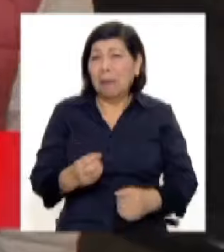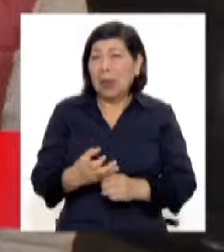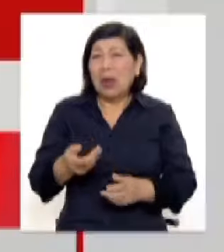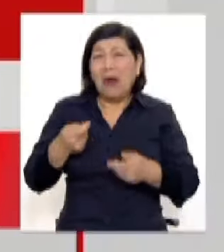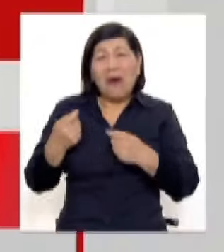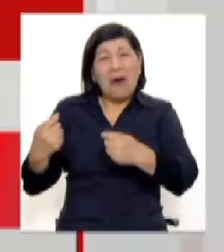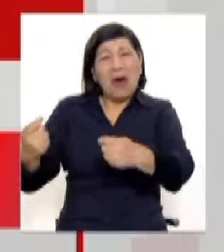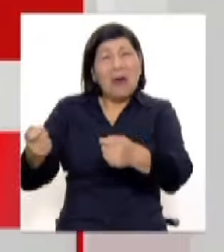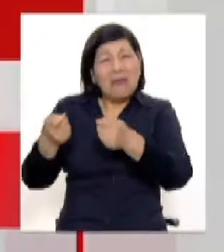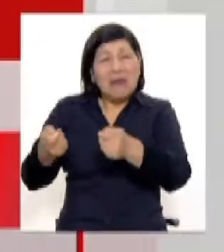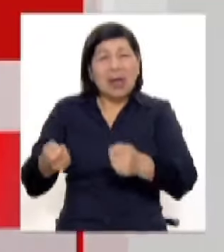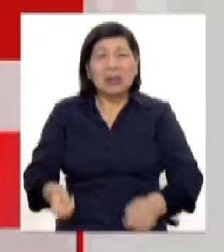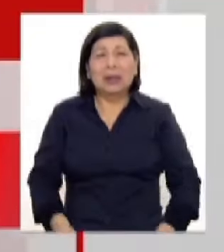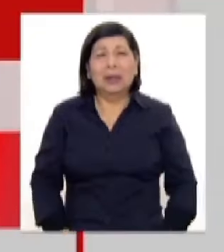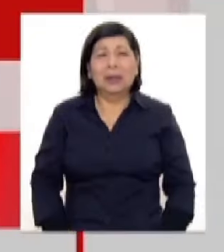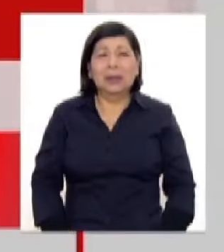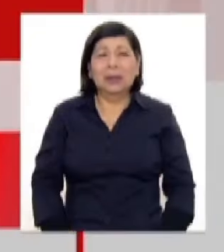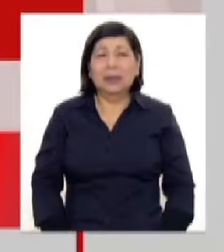a molestarnos.